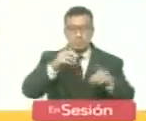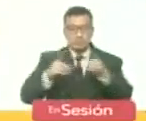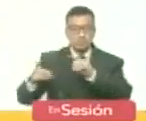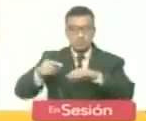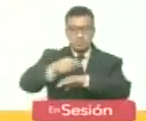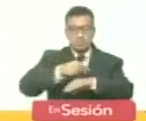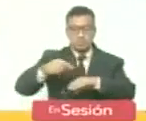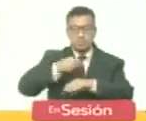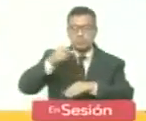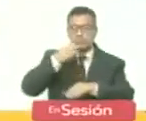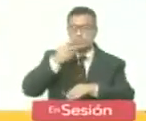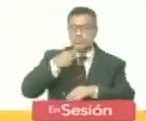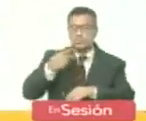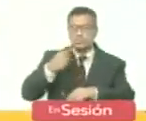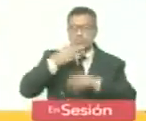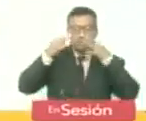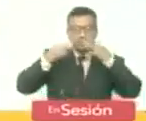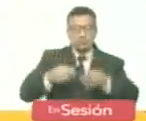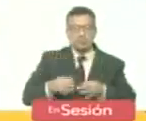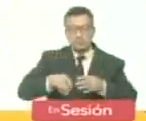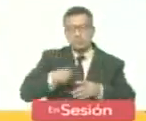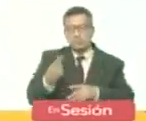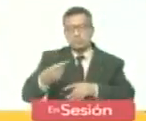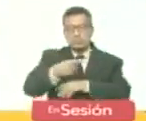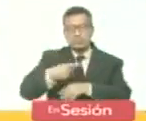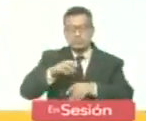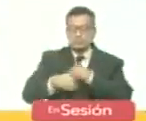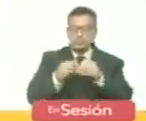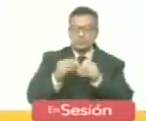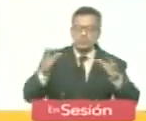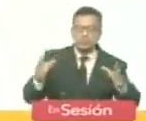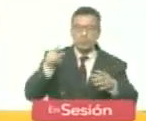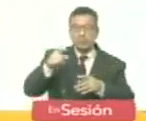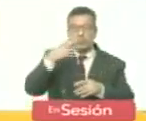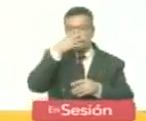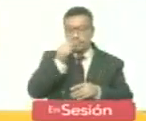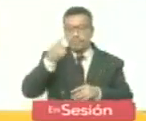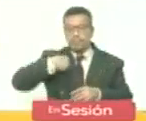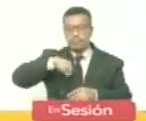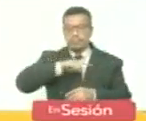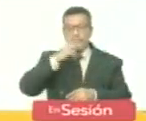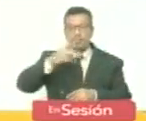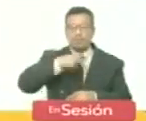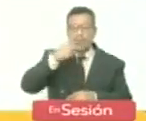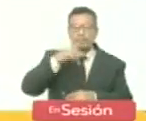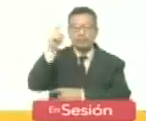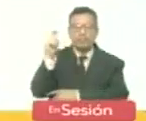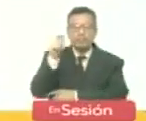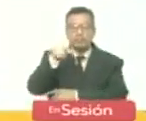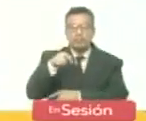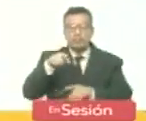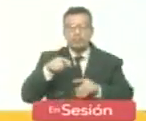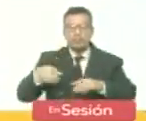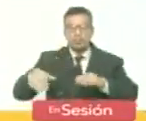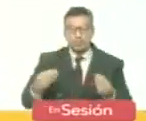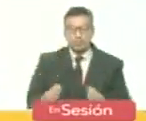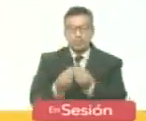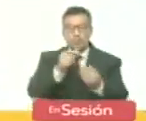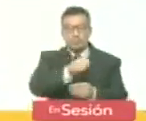por excelencia y que definitivamente podamos encontrar una solución. Que ellos entiendan que tiene un parlamento que se pone al lado de